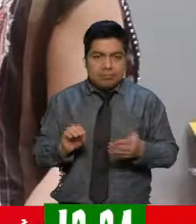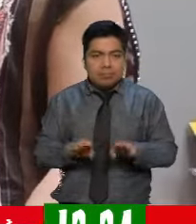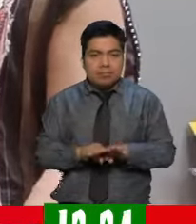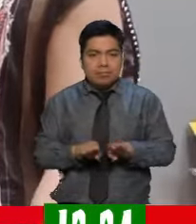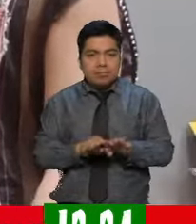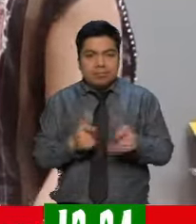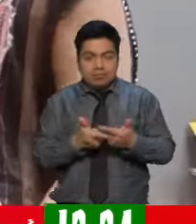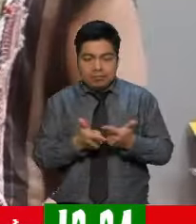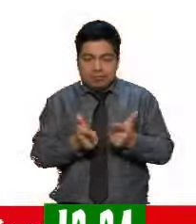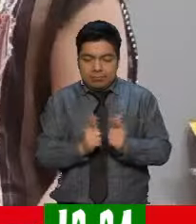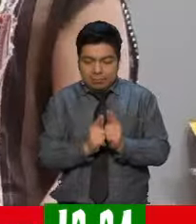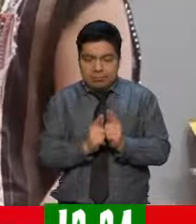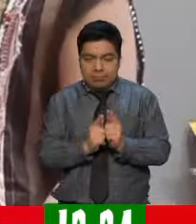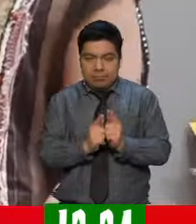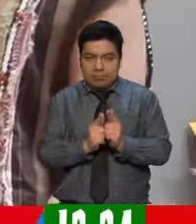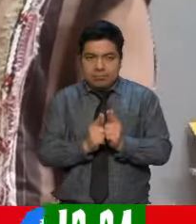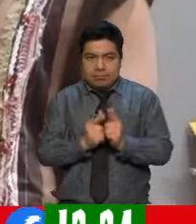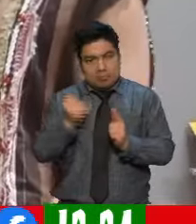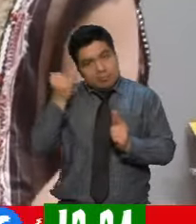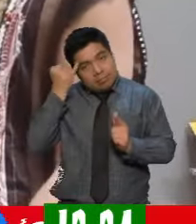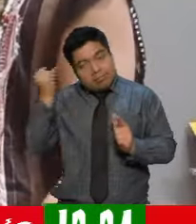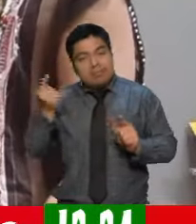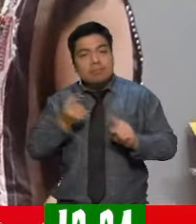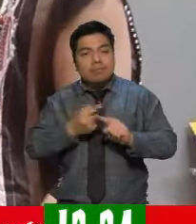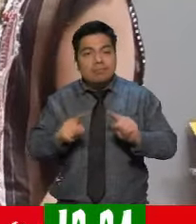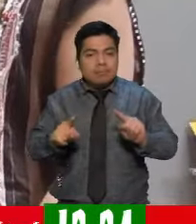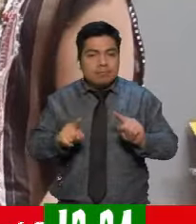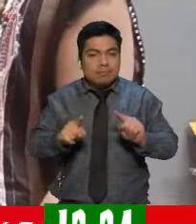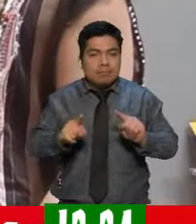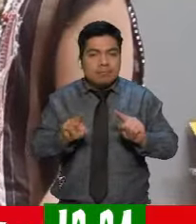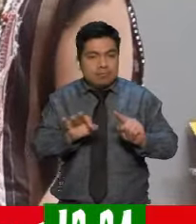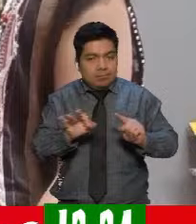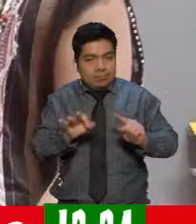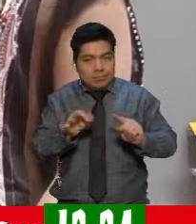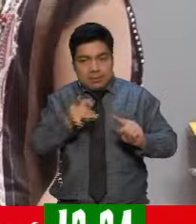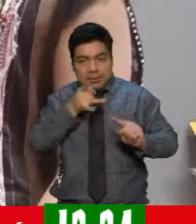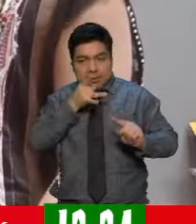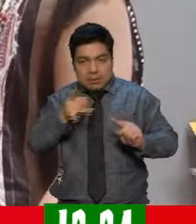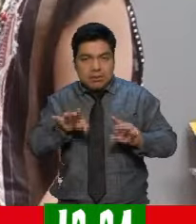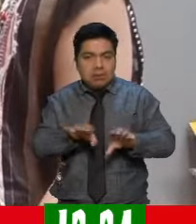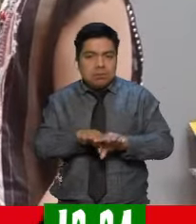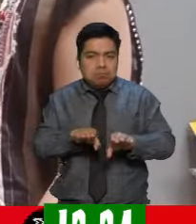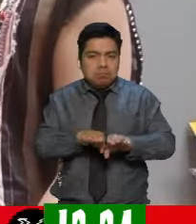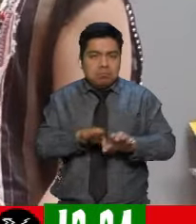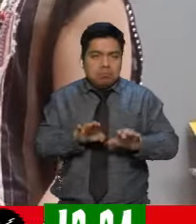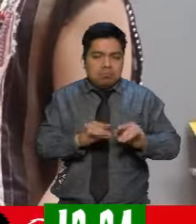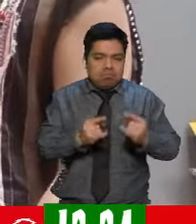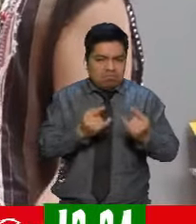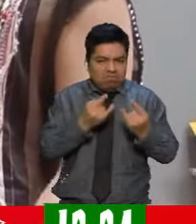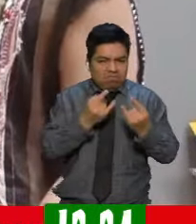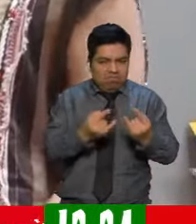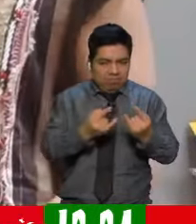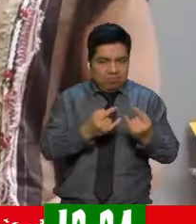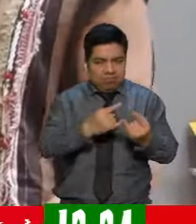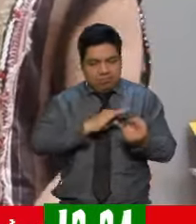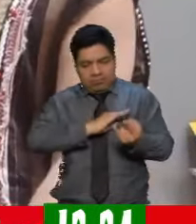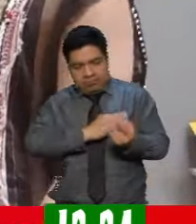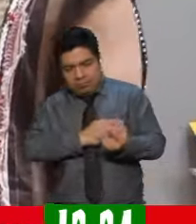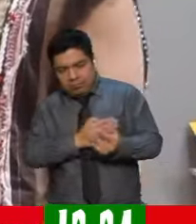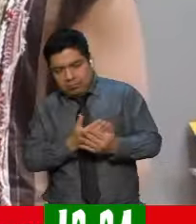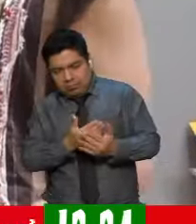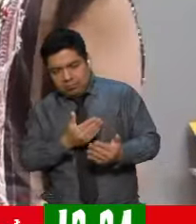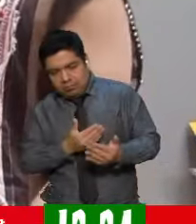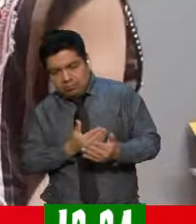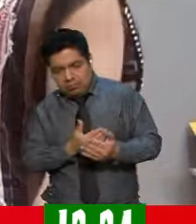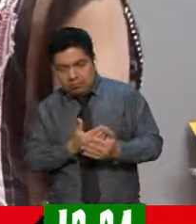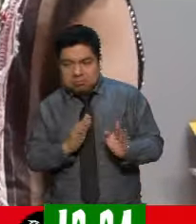concepto diferente, ¿no? Yo me atrevería incluso a decir que es una categoría algo así como que rock prehispánico. Vale,